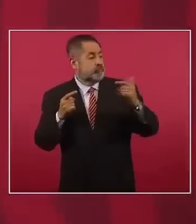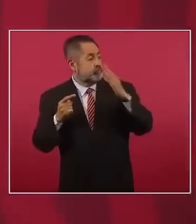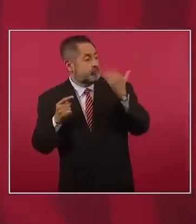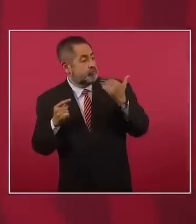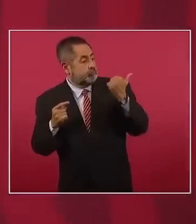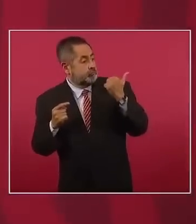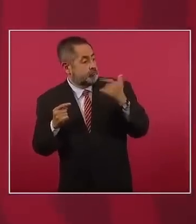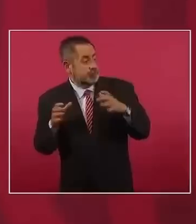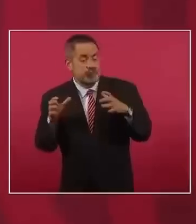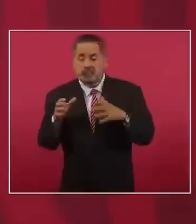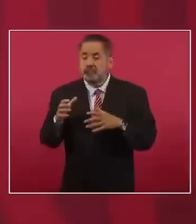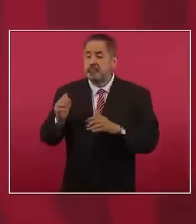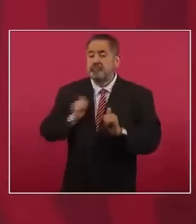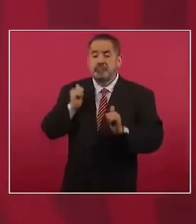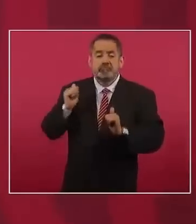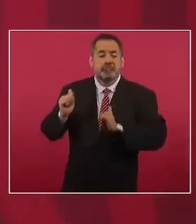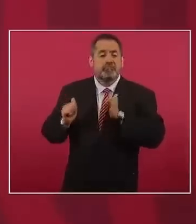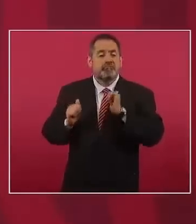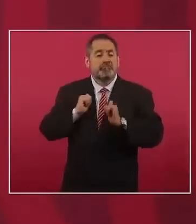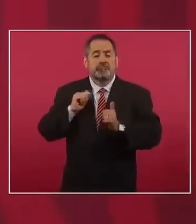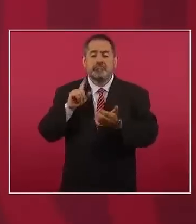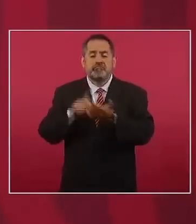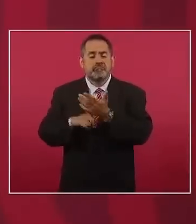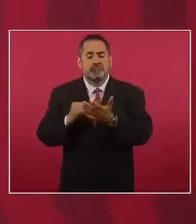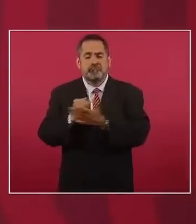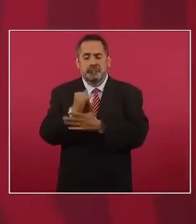que llegan a los cargos se sienten absolutos.